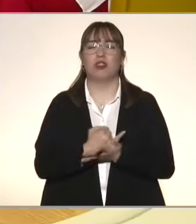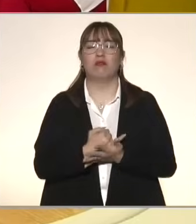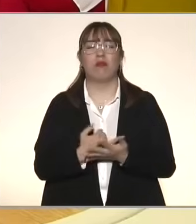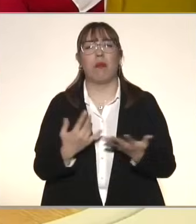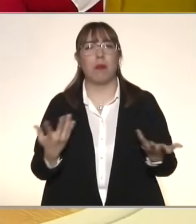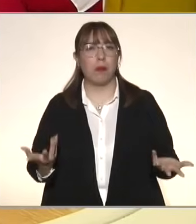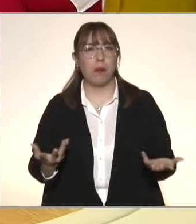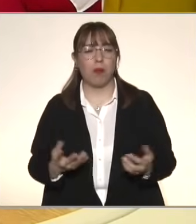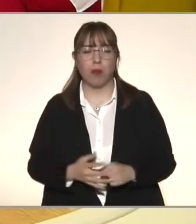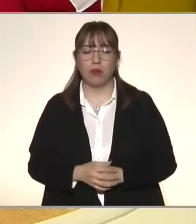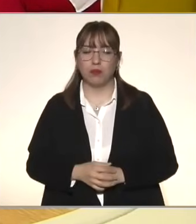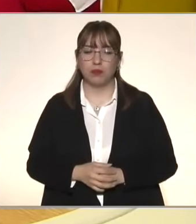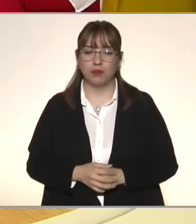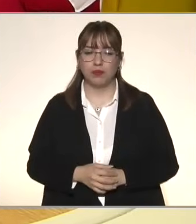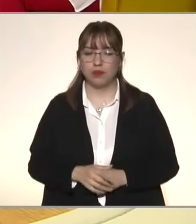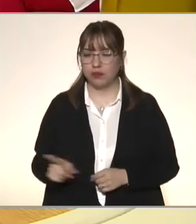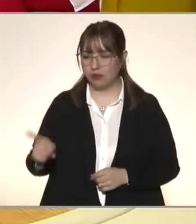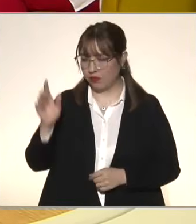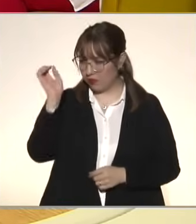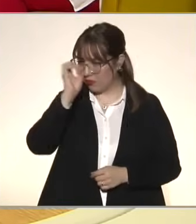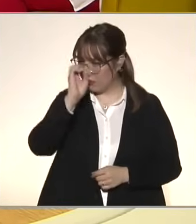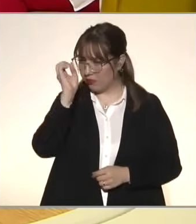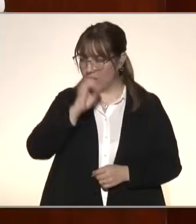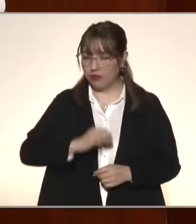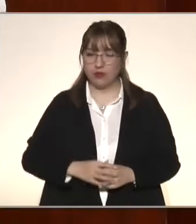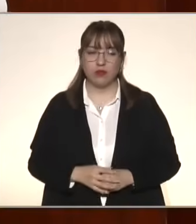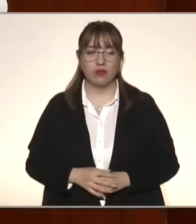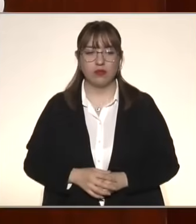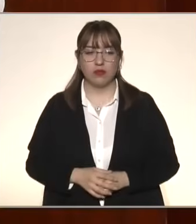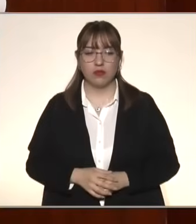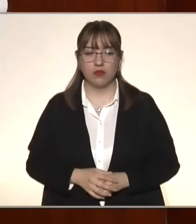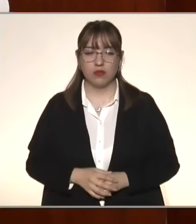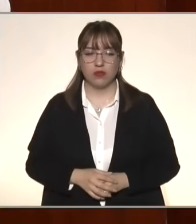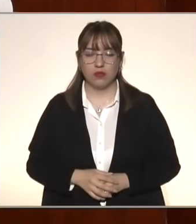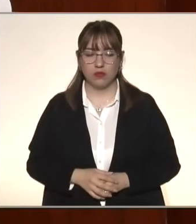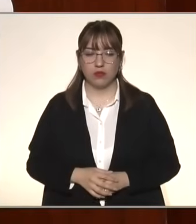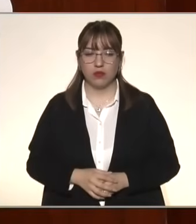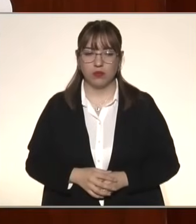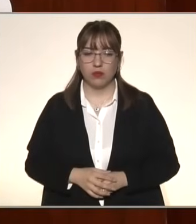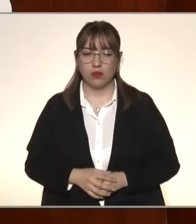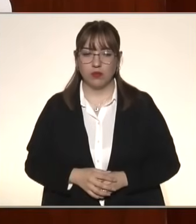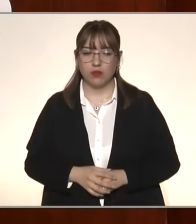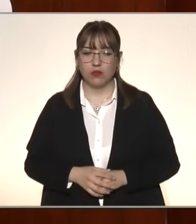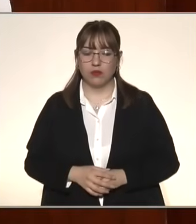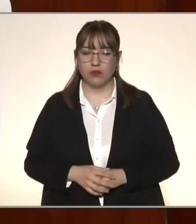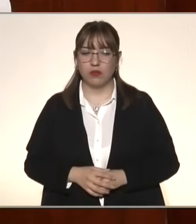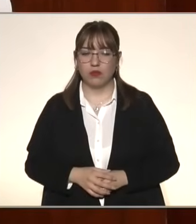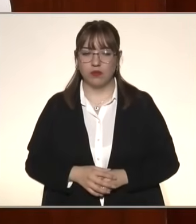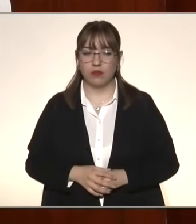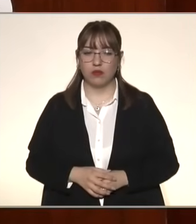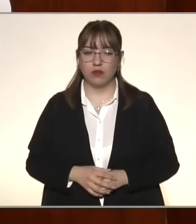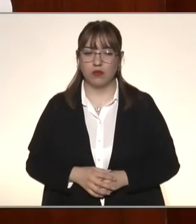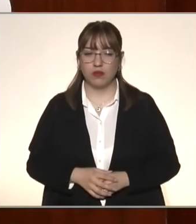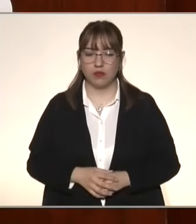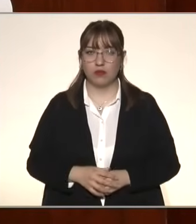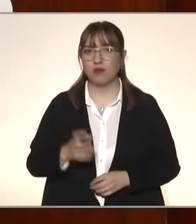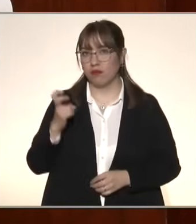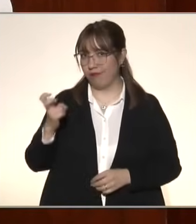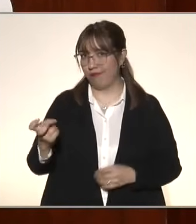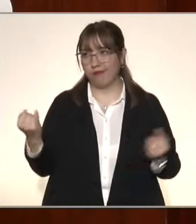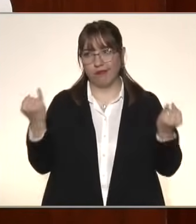estas imposiciones. ¿Qué opinas de eso? Es precisamente toda esa carga que le estamos dando con las palabras del deber